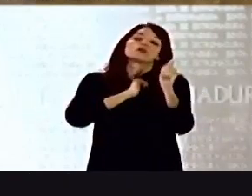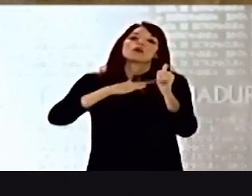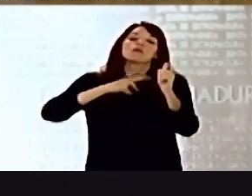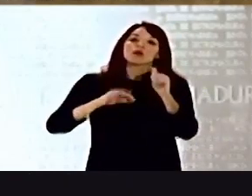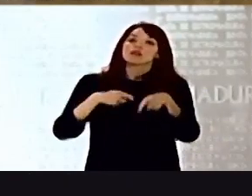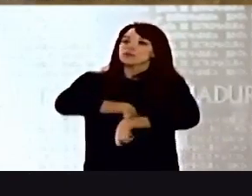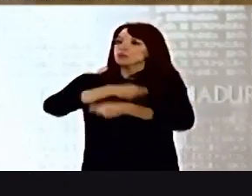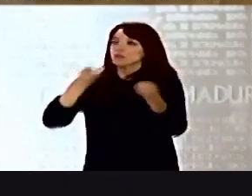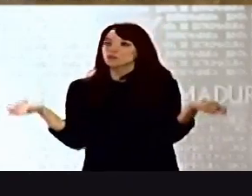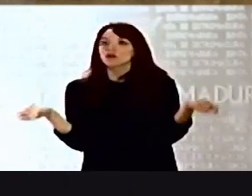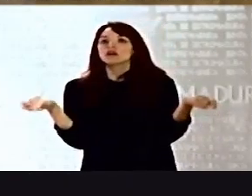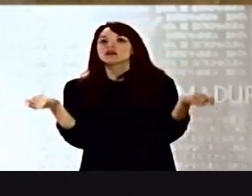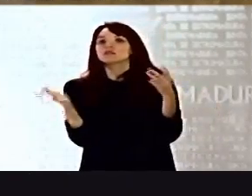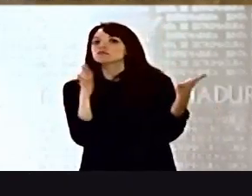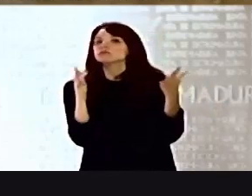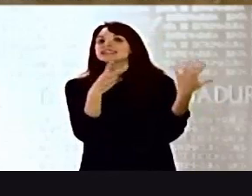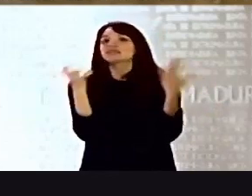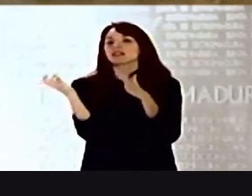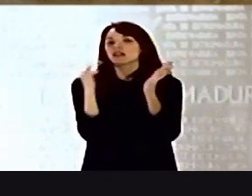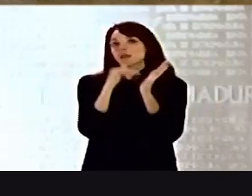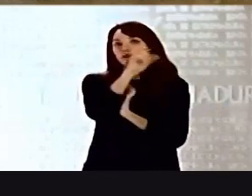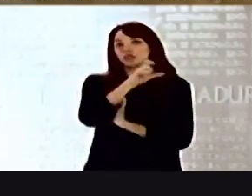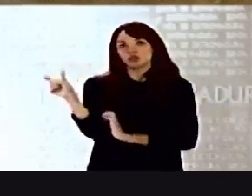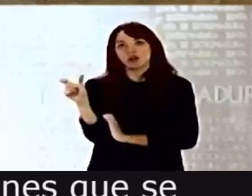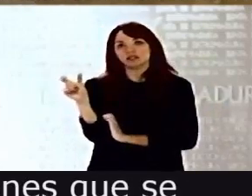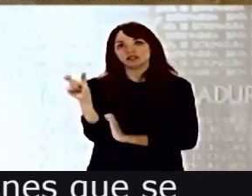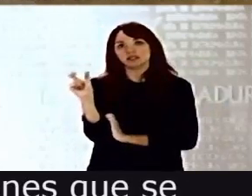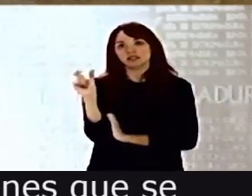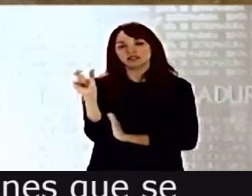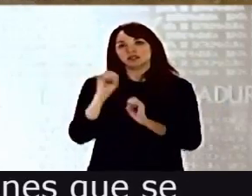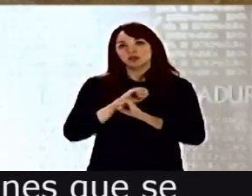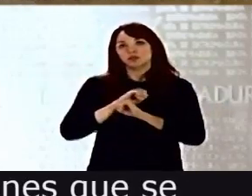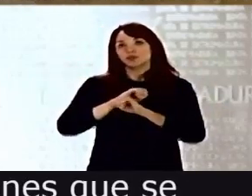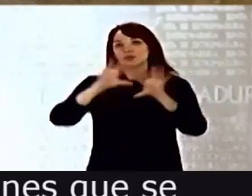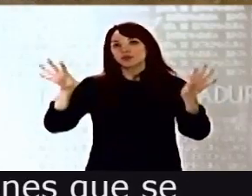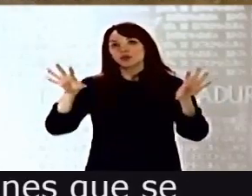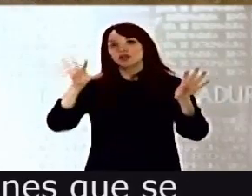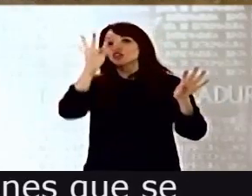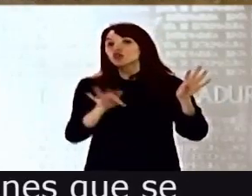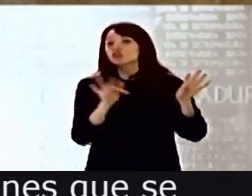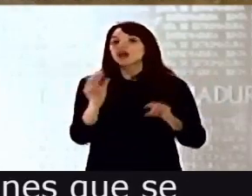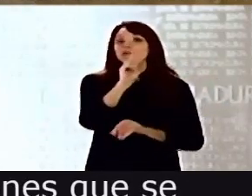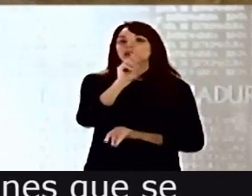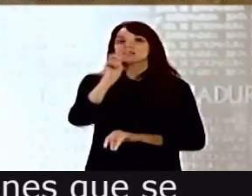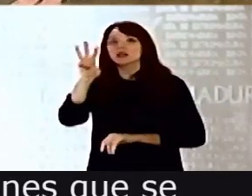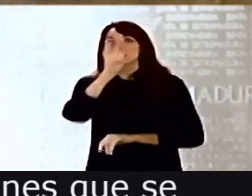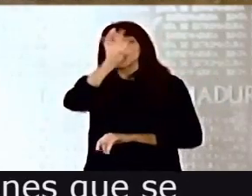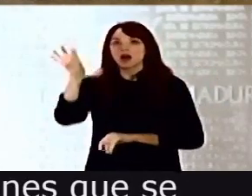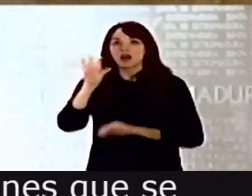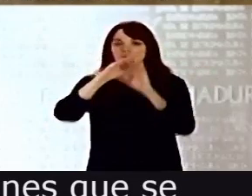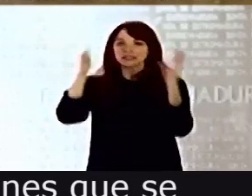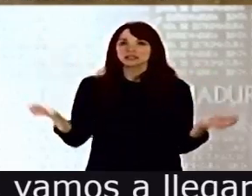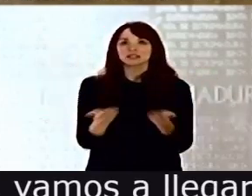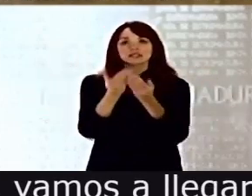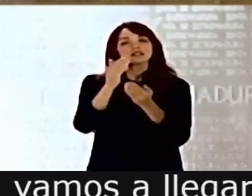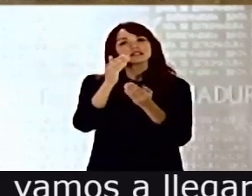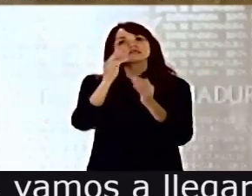del mismo, vamos a llegar a 700.000 personas en 23 países distintos del mundo y vamos a llegar también a